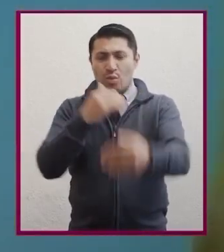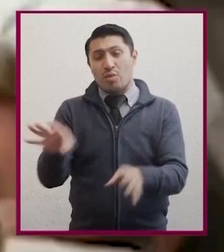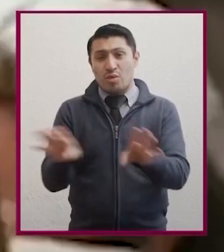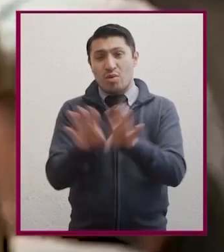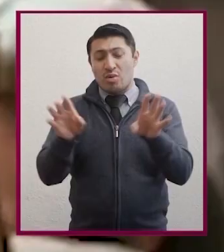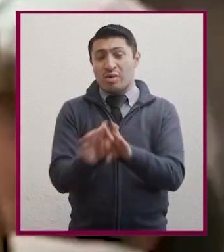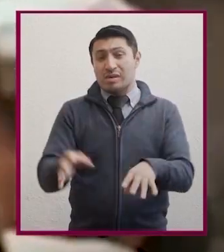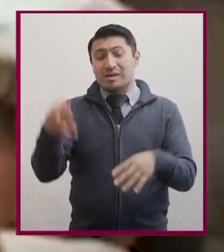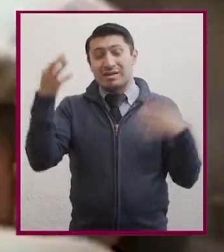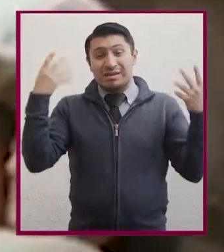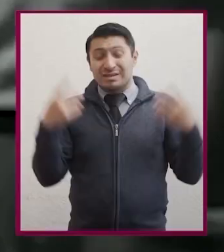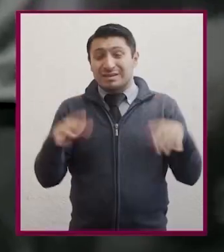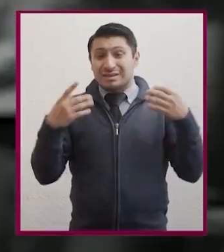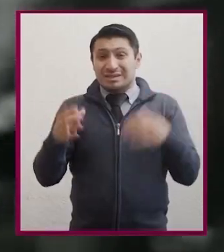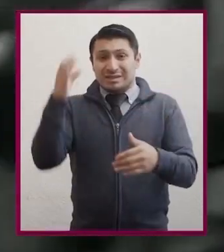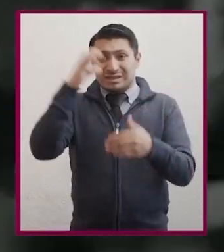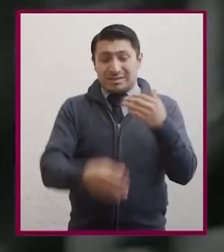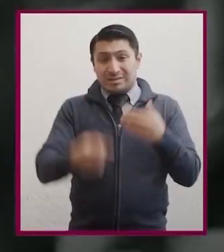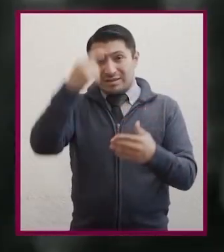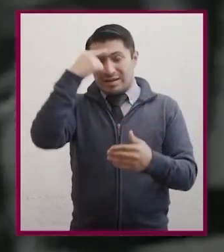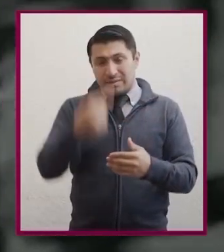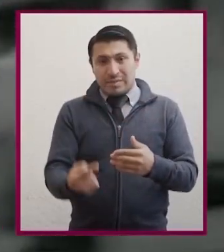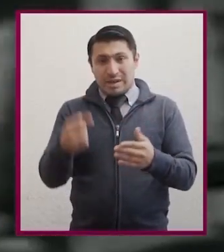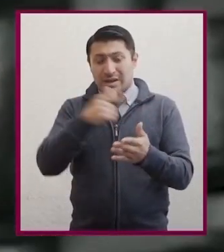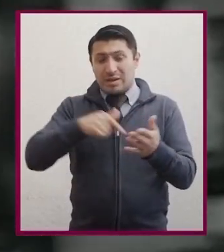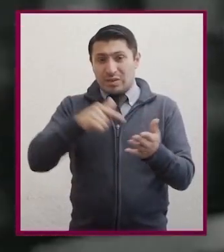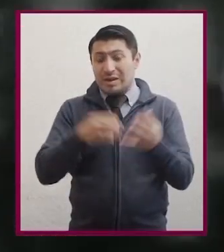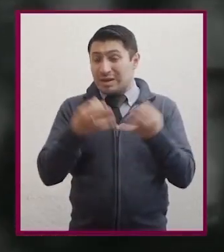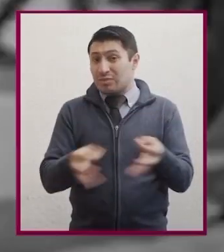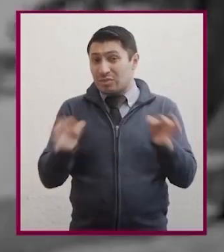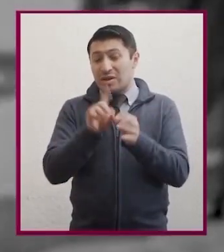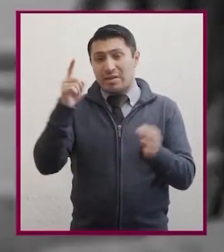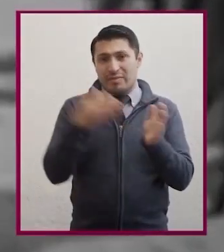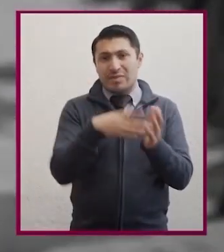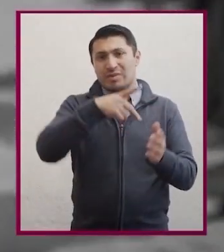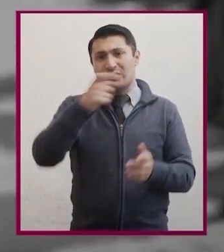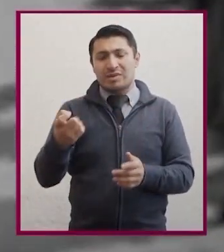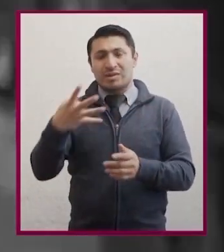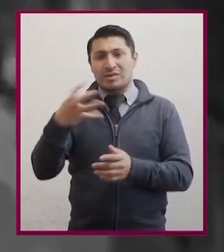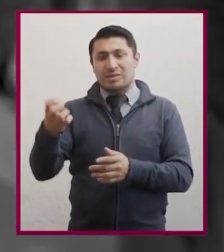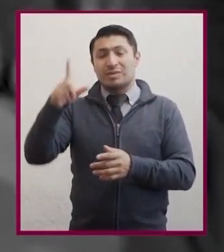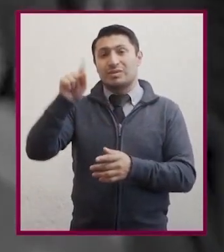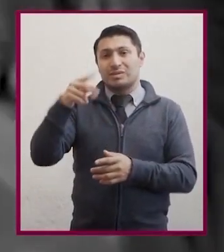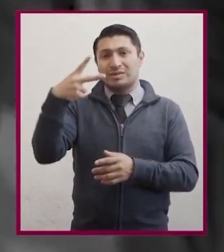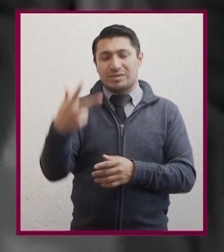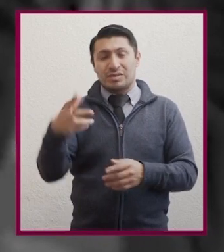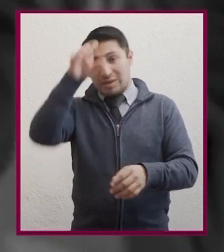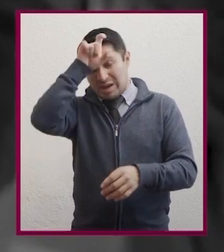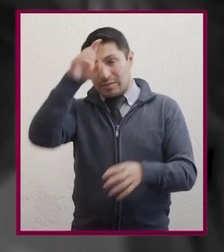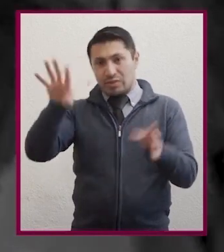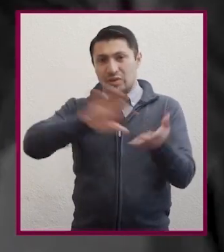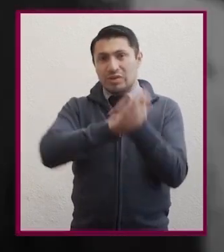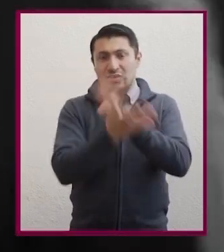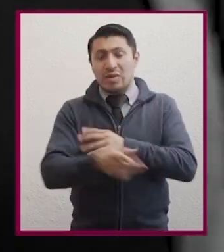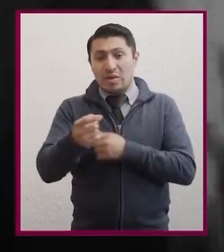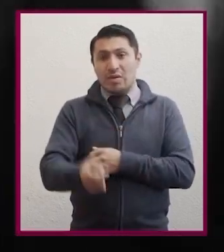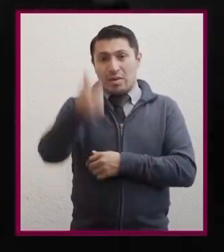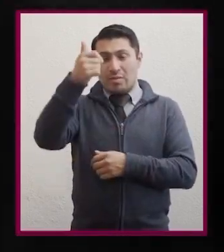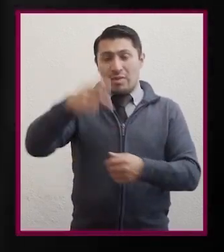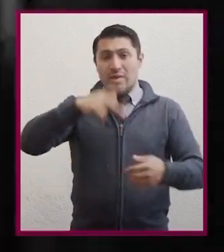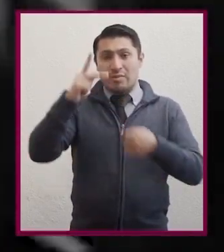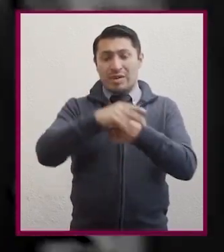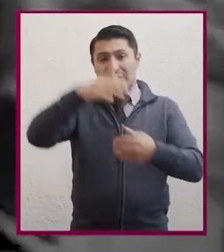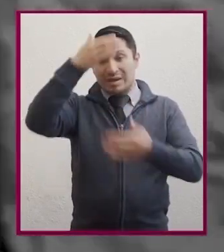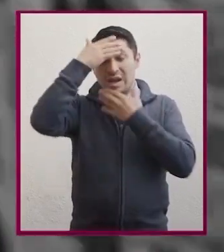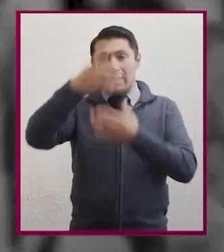un evento muy importante para la región. En 1978, Egipto se convirtió en el primer país árabe en firmar la paz